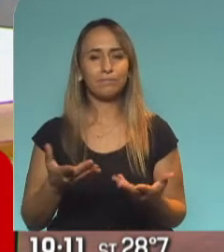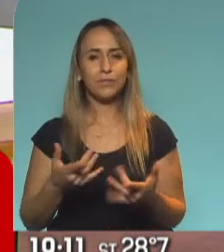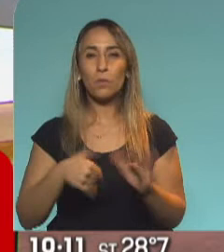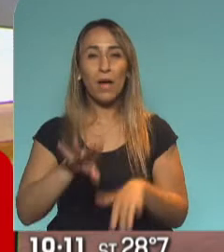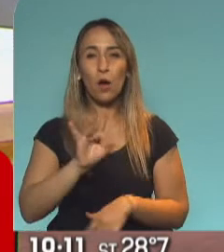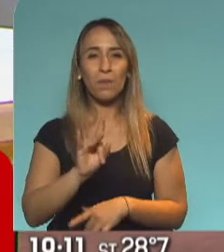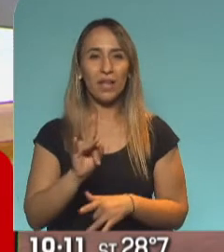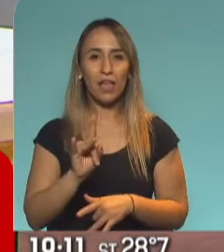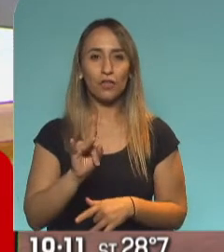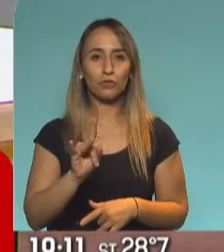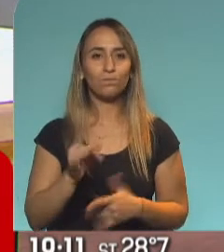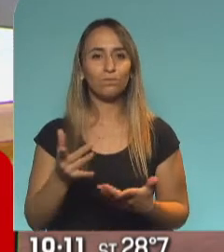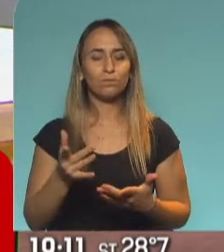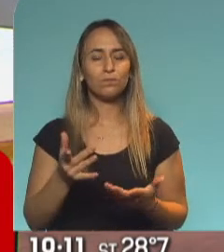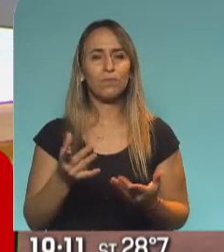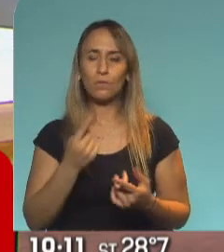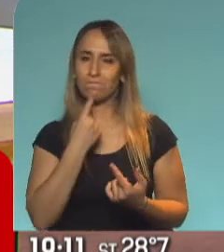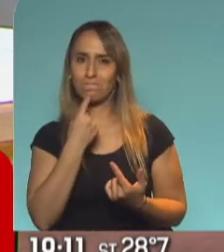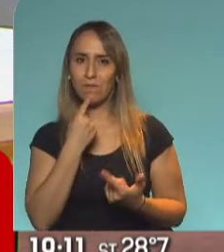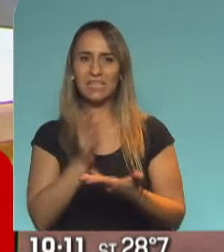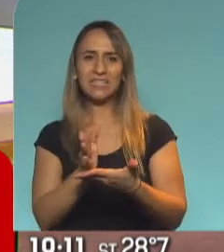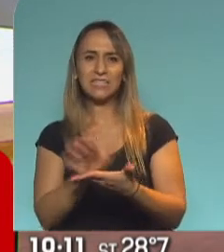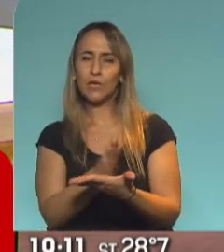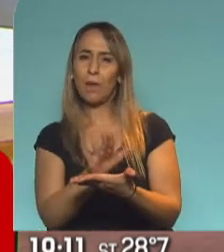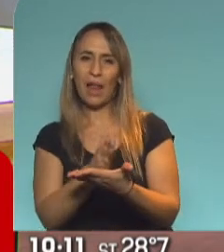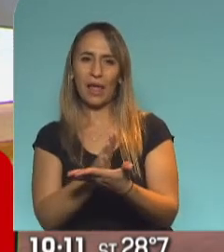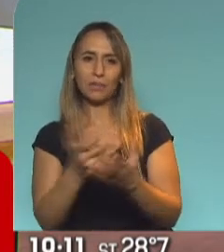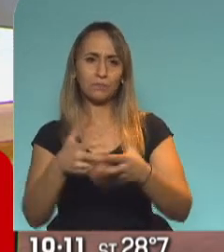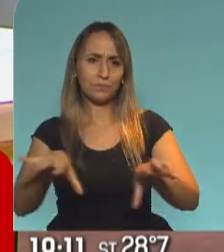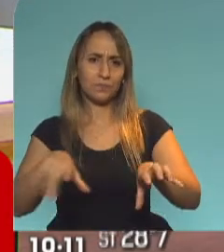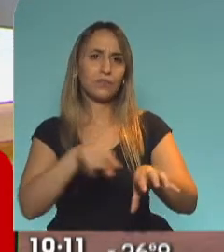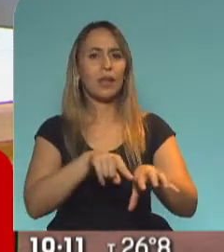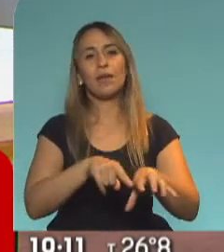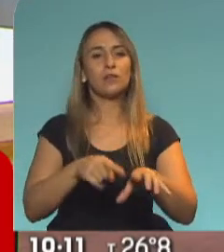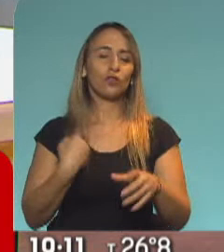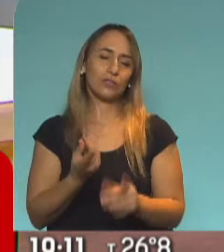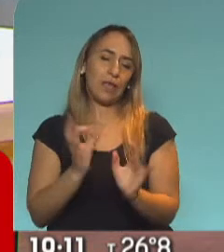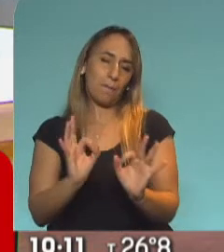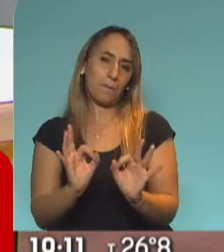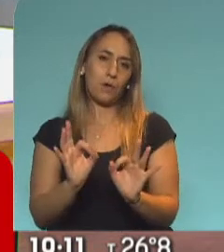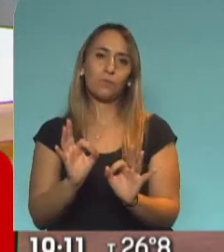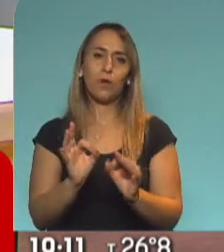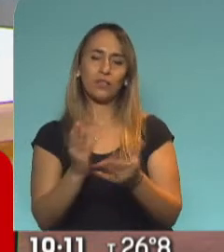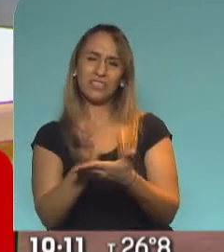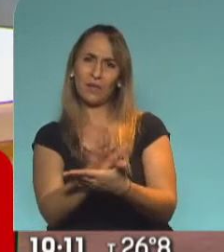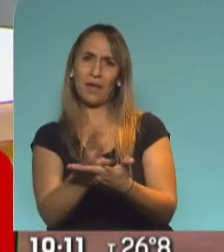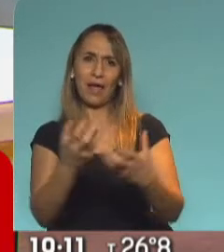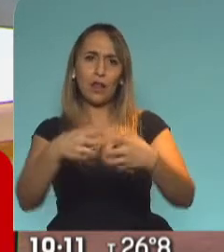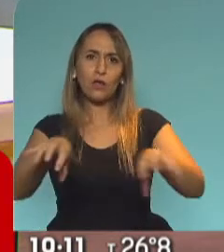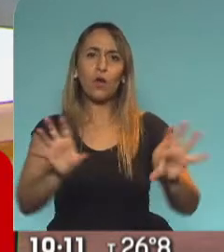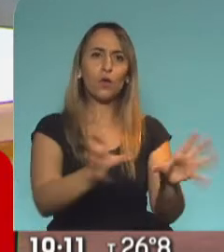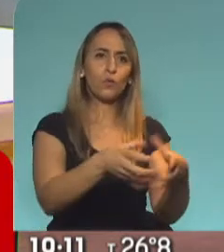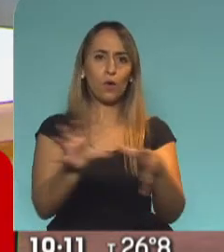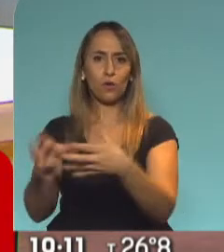complicado es determinar no solo qué es personal estratégico, que ponerle que más o menos podemos empezar a definirlo a partir de determinado rango. La cuestión es que nunca